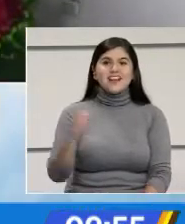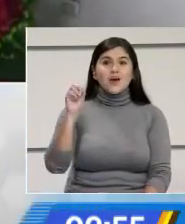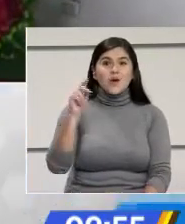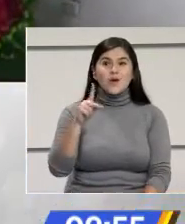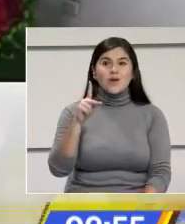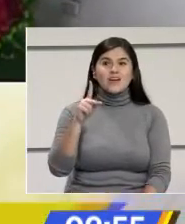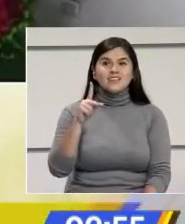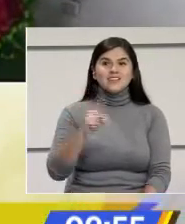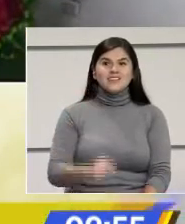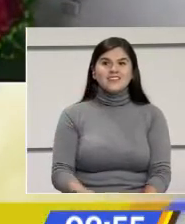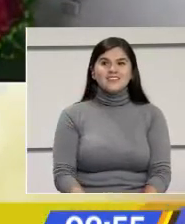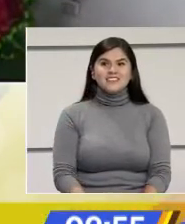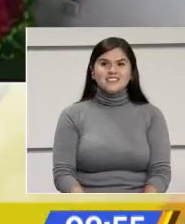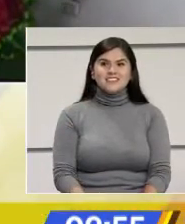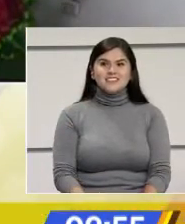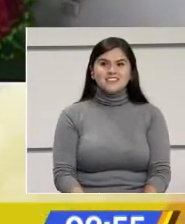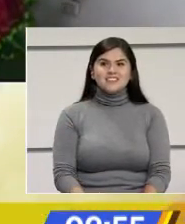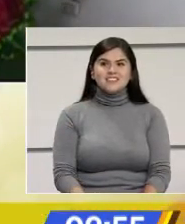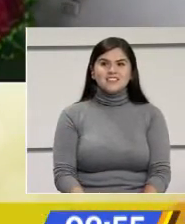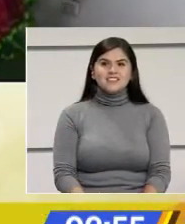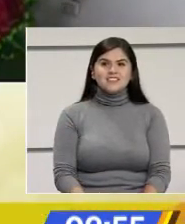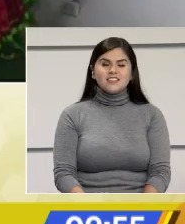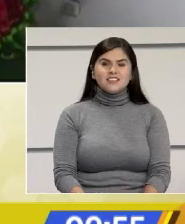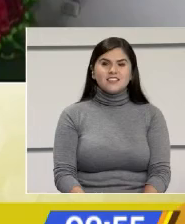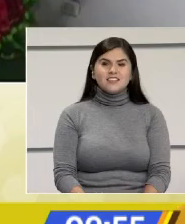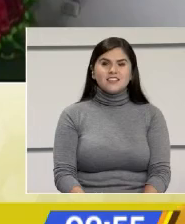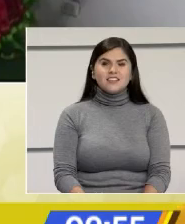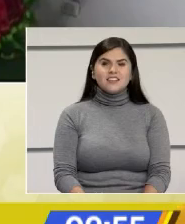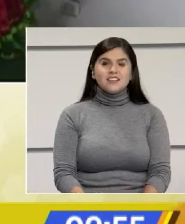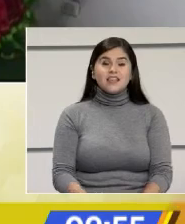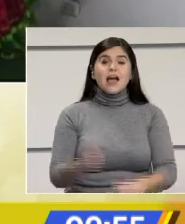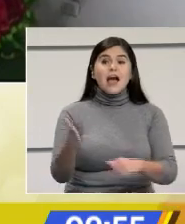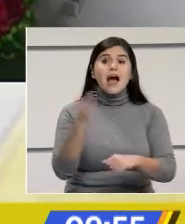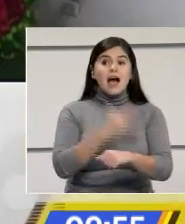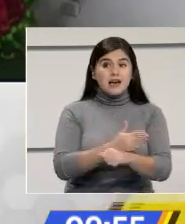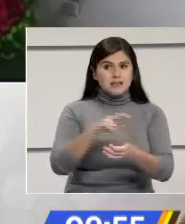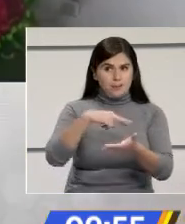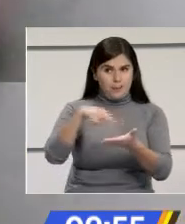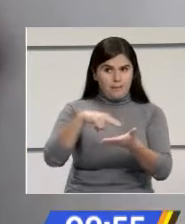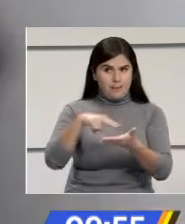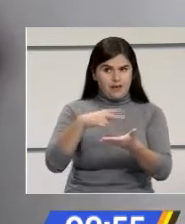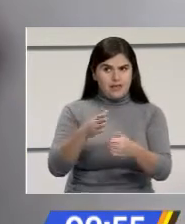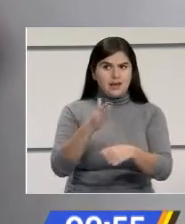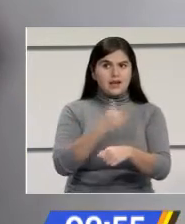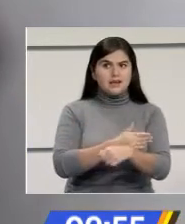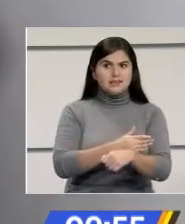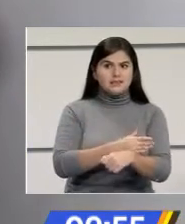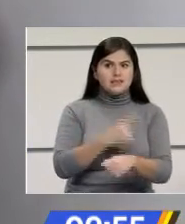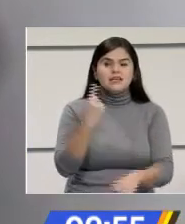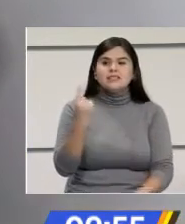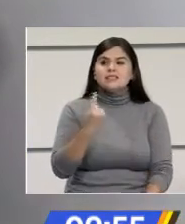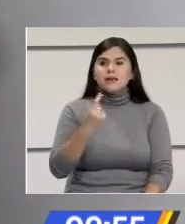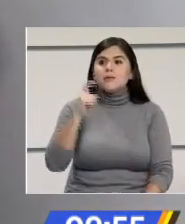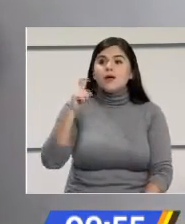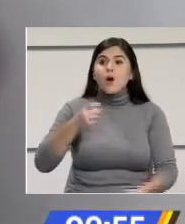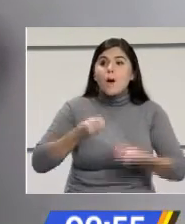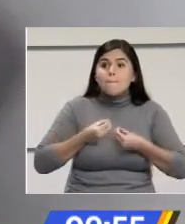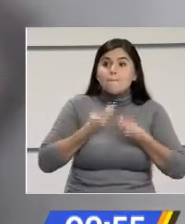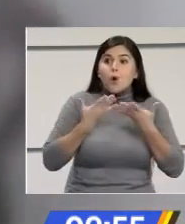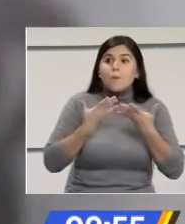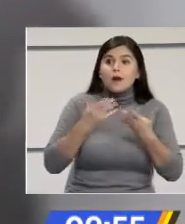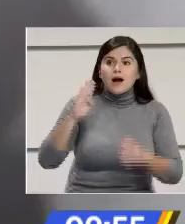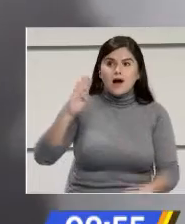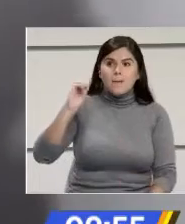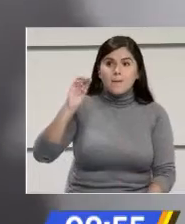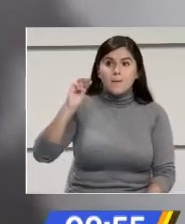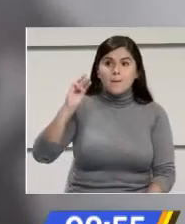Delmis, ¿me hablas? ¿Me escuchas? Ok, antes del punto, siempre tiene que haber una bomba. A ver, échela y